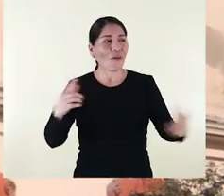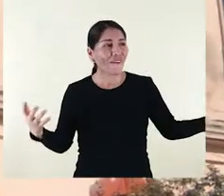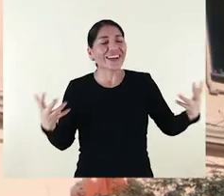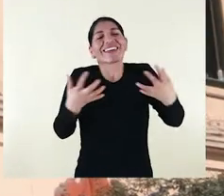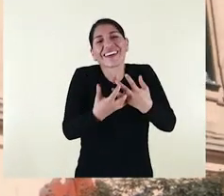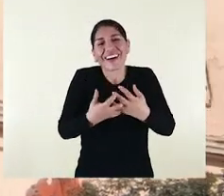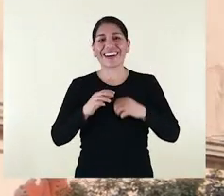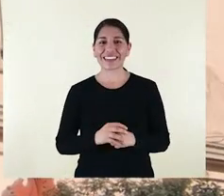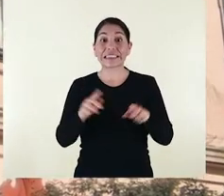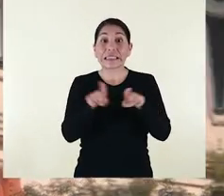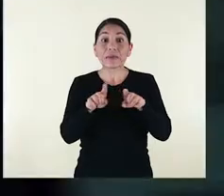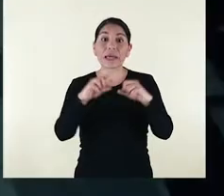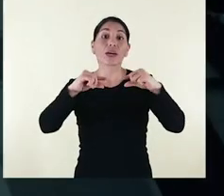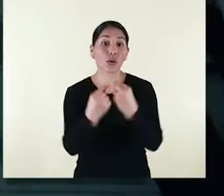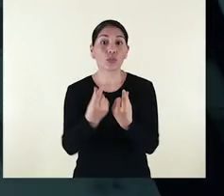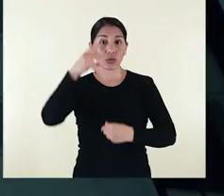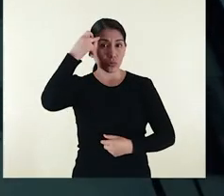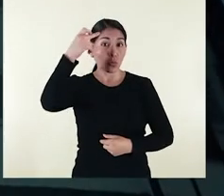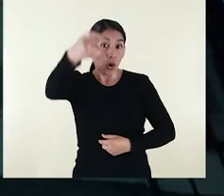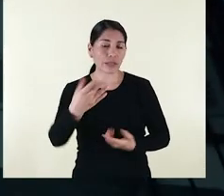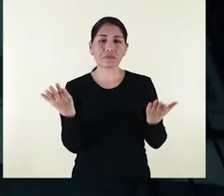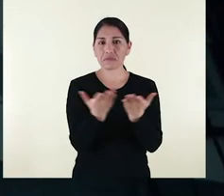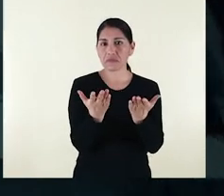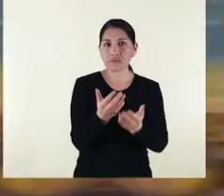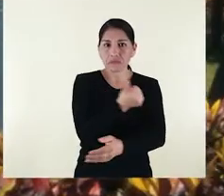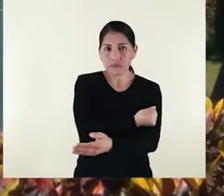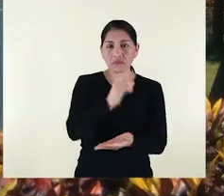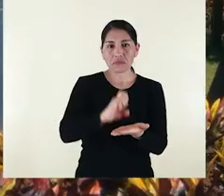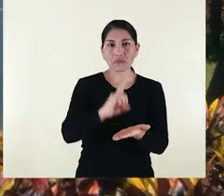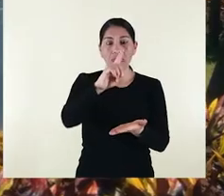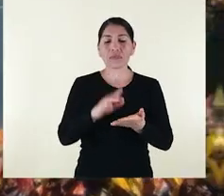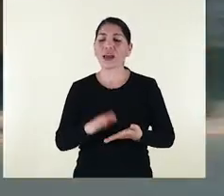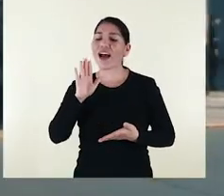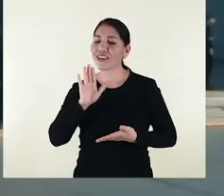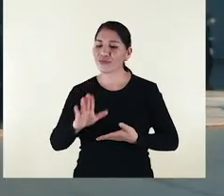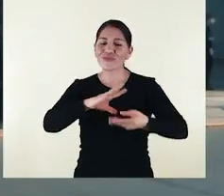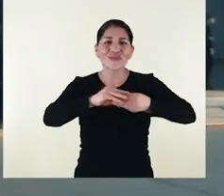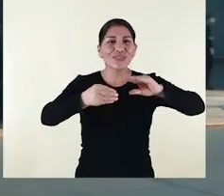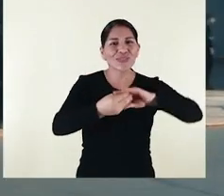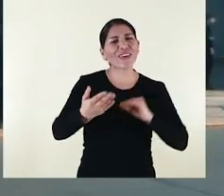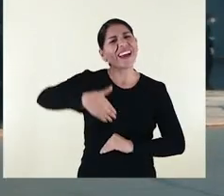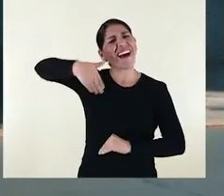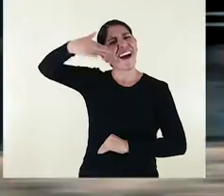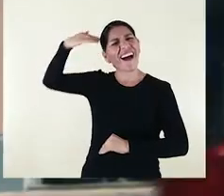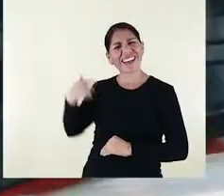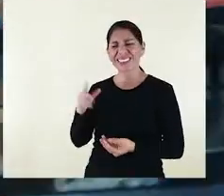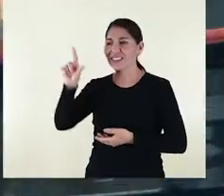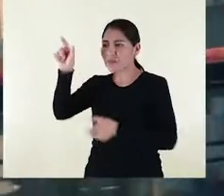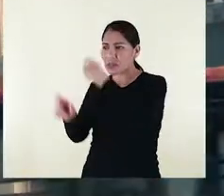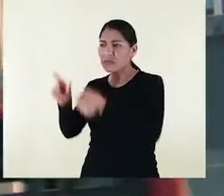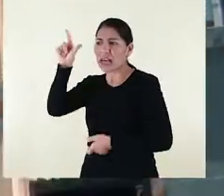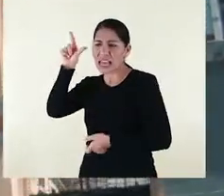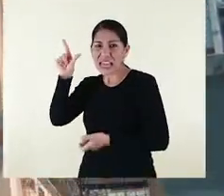el paseo, locales de partidos políticos y academias de educación. Paseo Colón es patrimonio urbanístico teniendo en ella